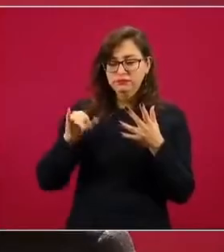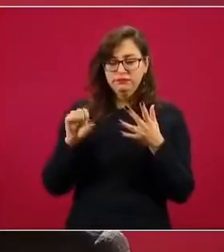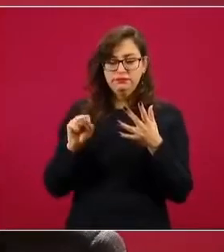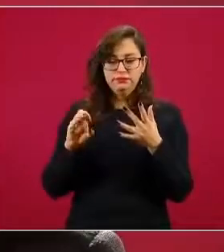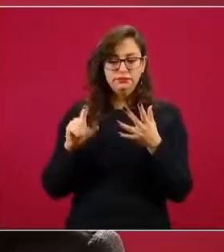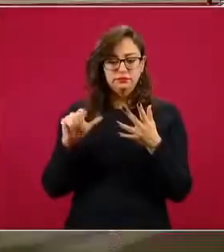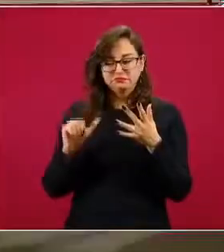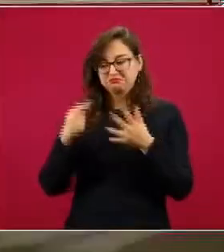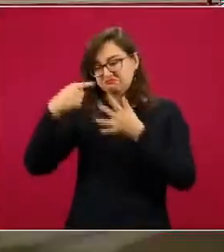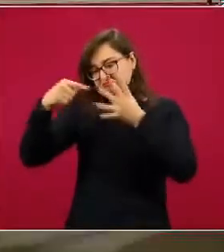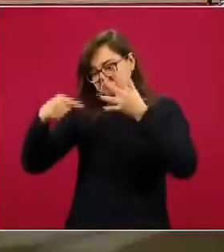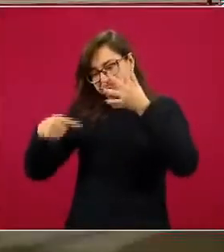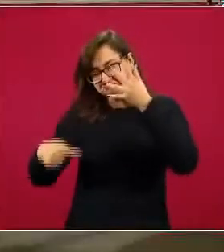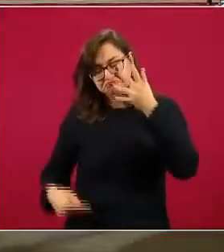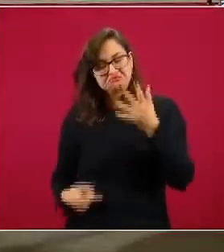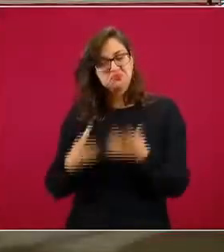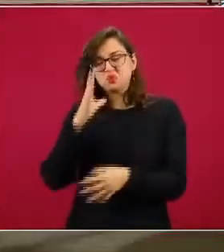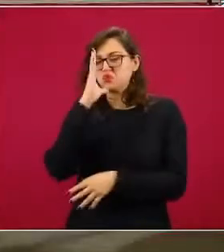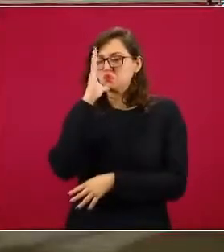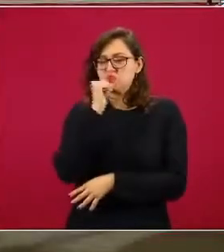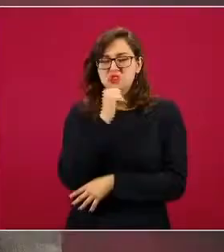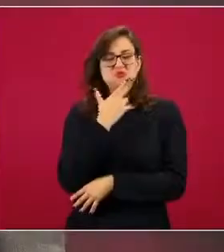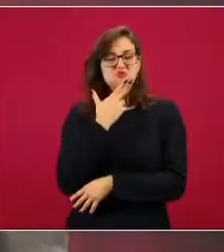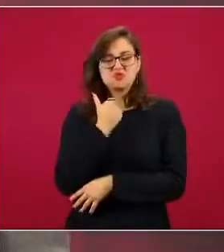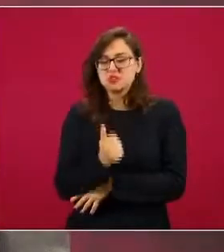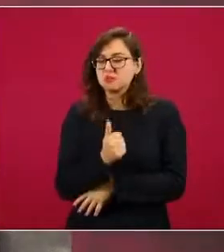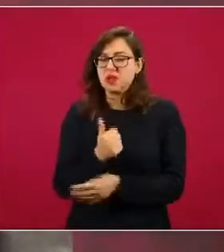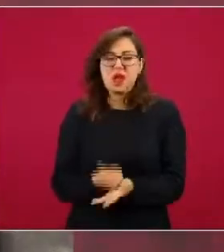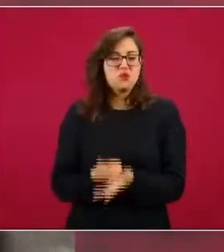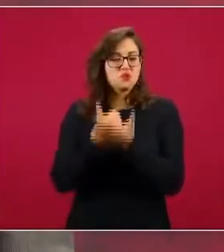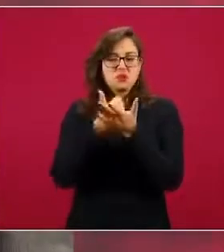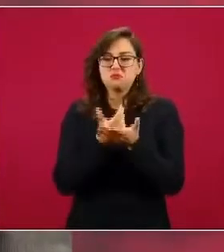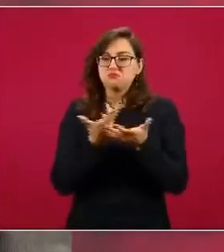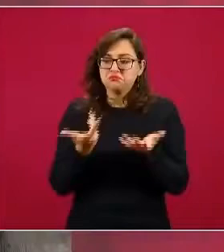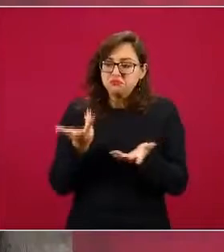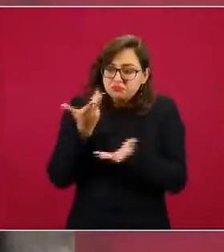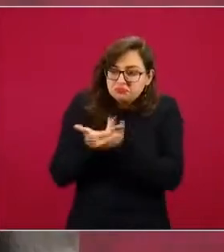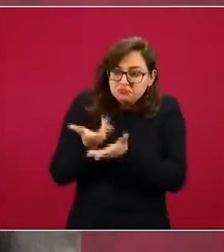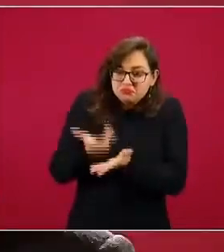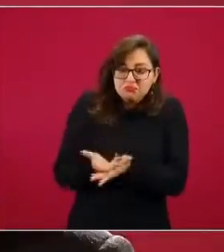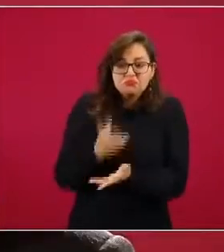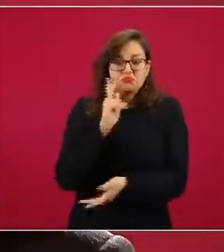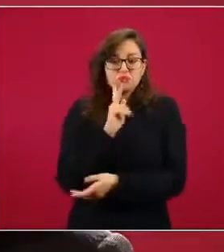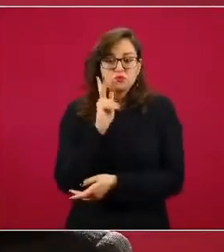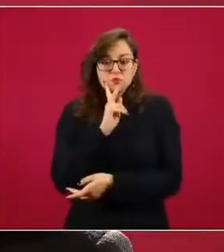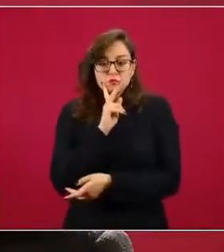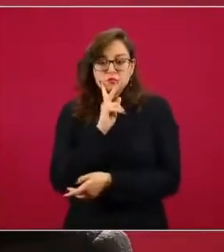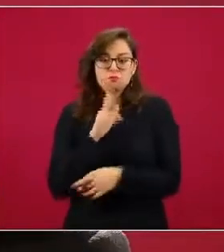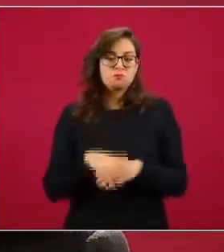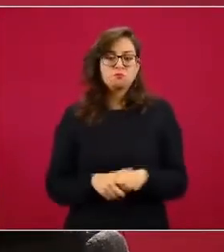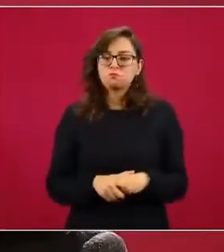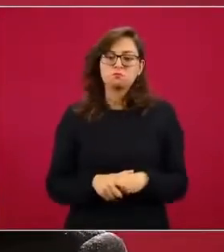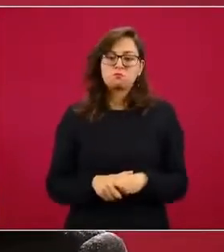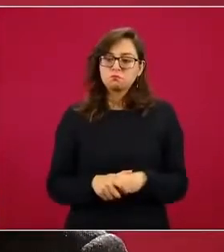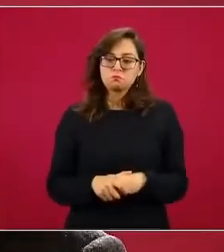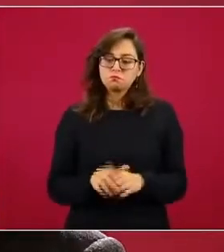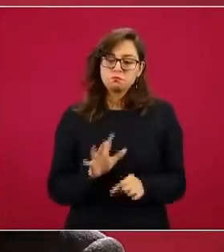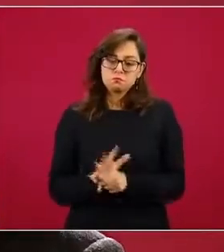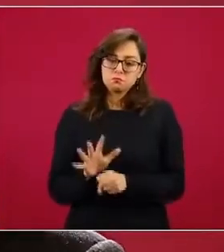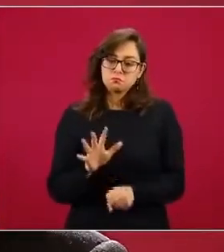etcétera, etcétera, han sido descartados hasta el momento porque no hay evidencia suficiente de que